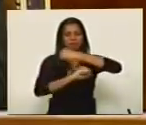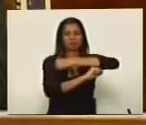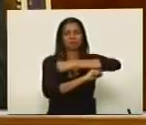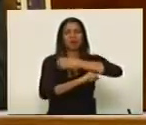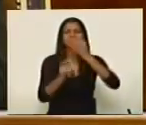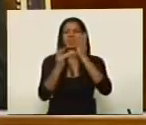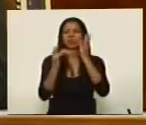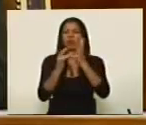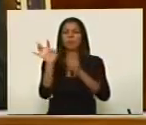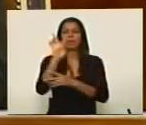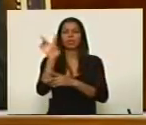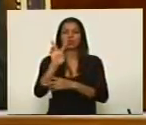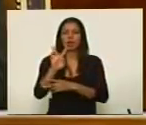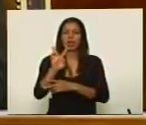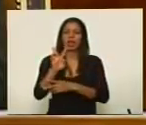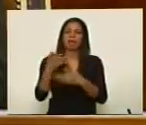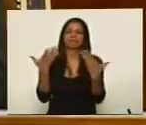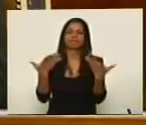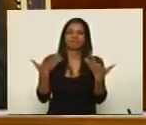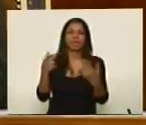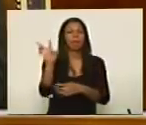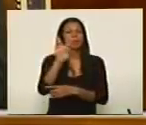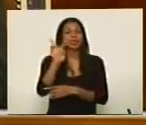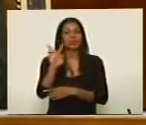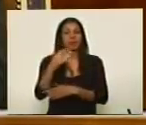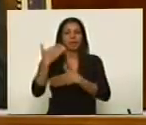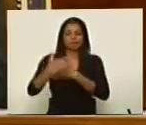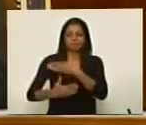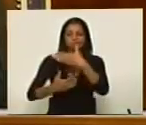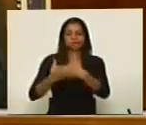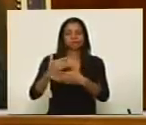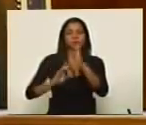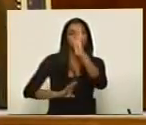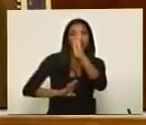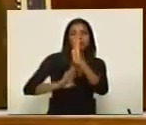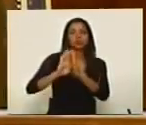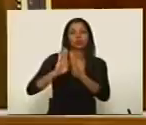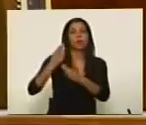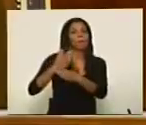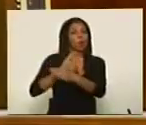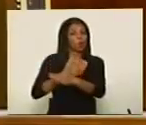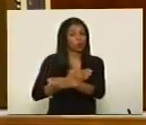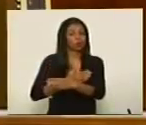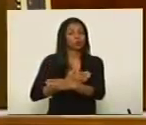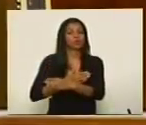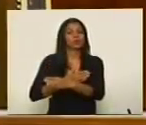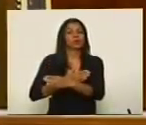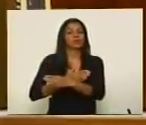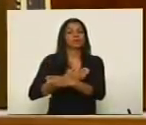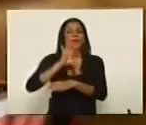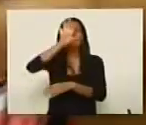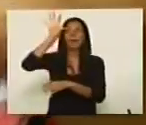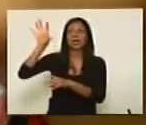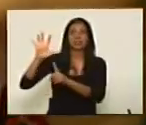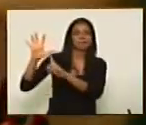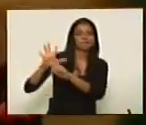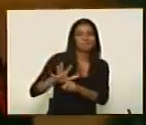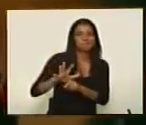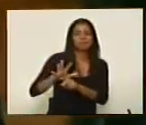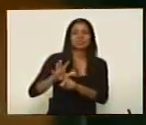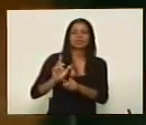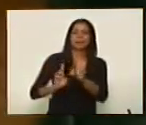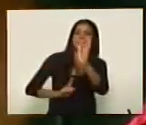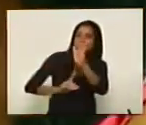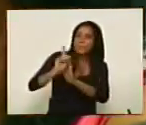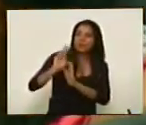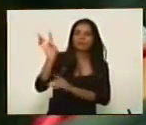soberanas para que Venezuela pueda superar y vencer el bloqueo y el asedio internacional que